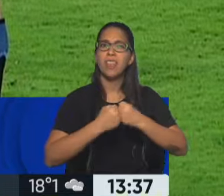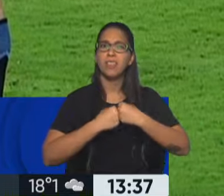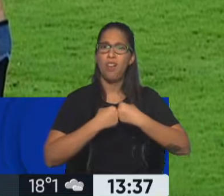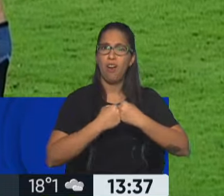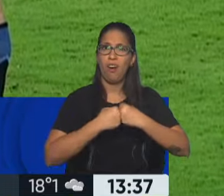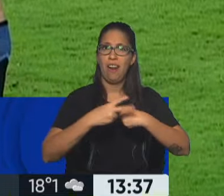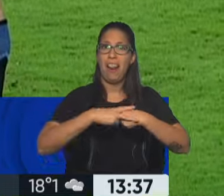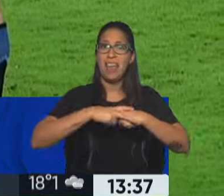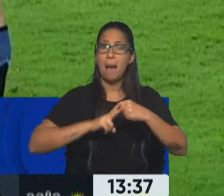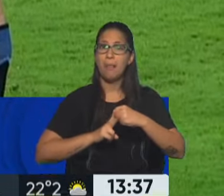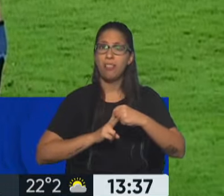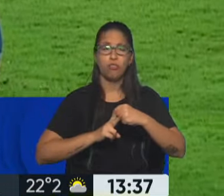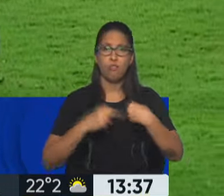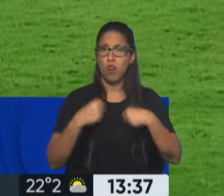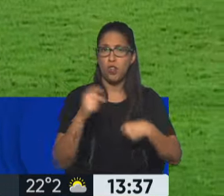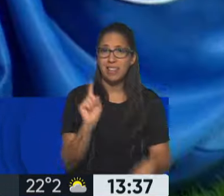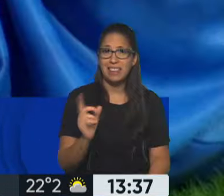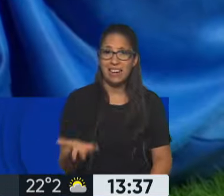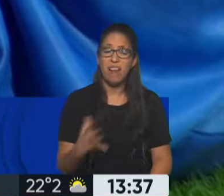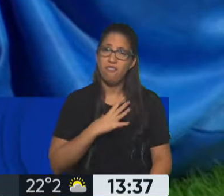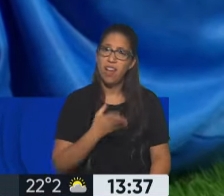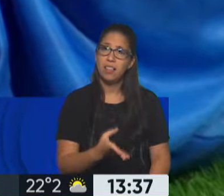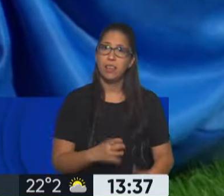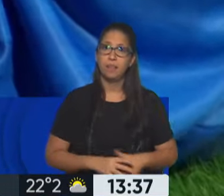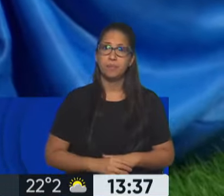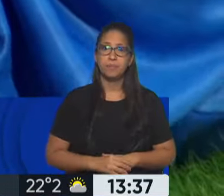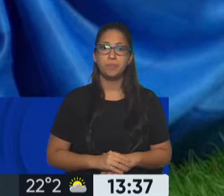en realidad, no se entrena.